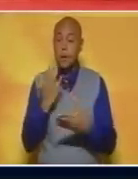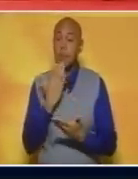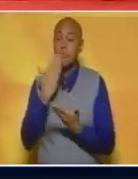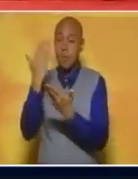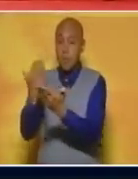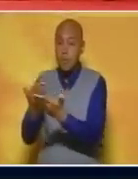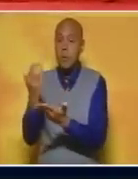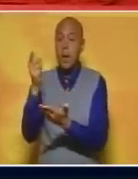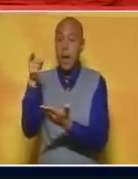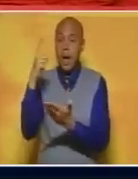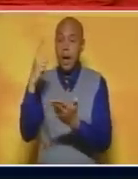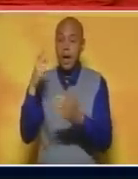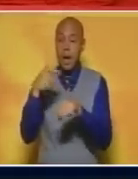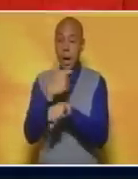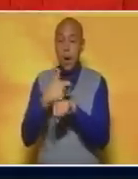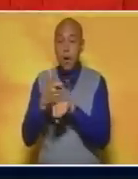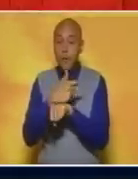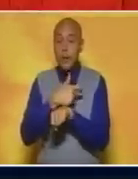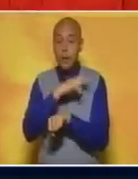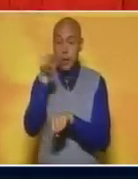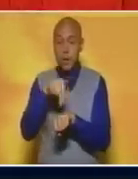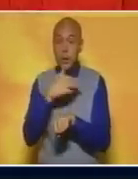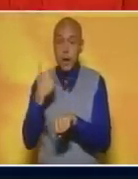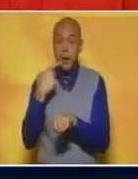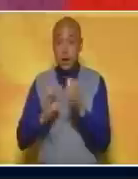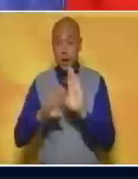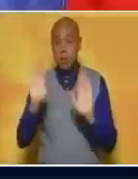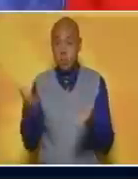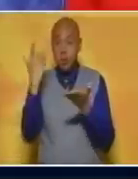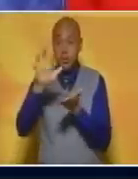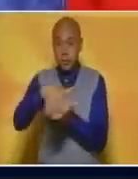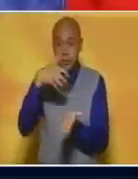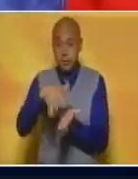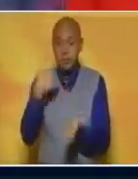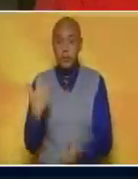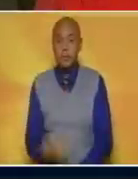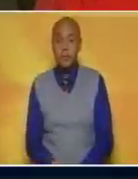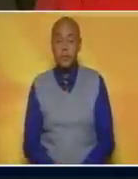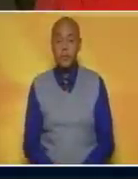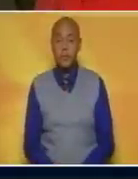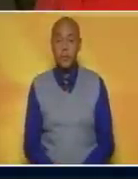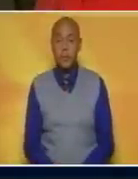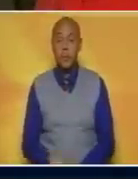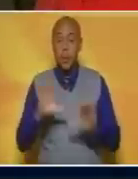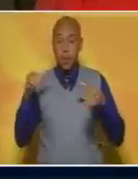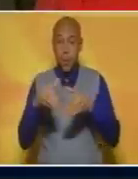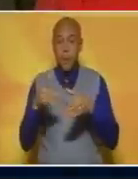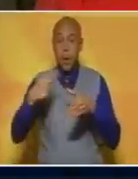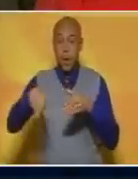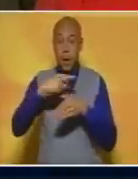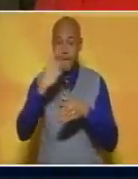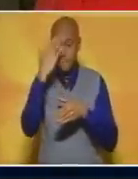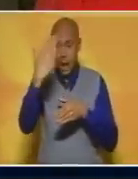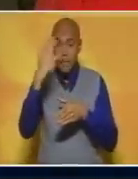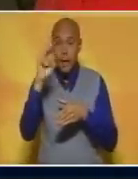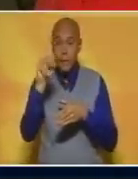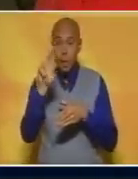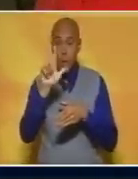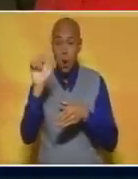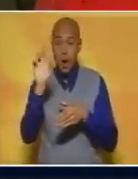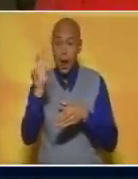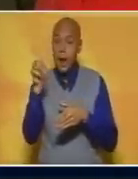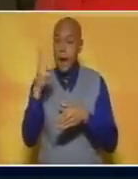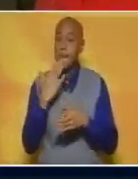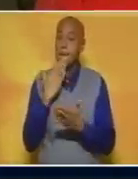una propuesta para impulsar la producción agroalimentaria del país. El Frente Müller Rojas le propone al